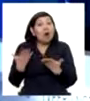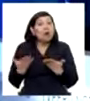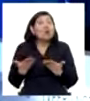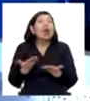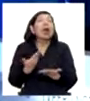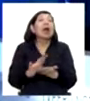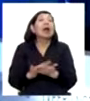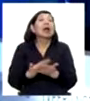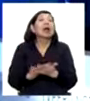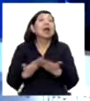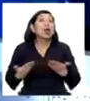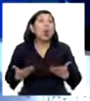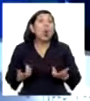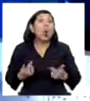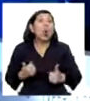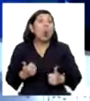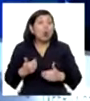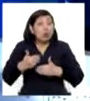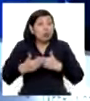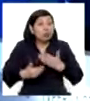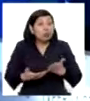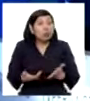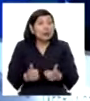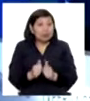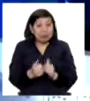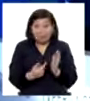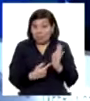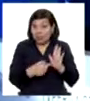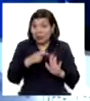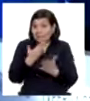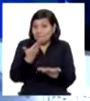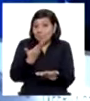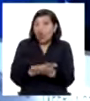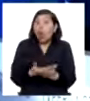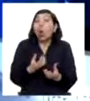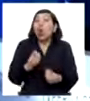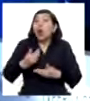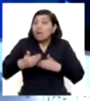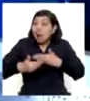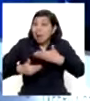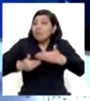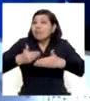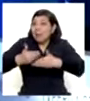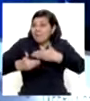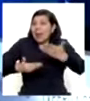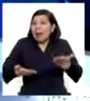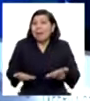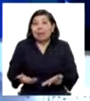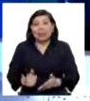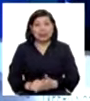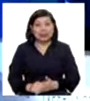¿no? ¿Qué cosa, cuál ha sido tu avance con relación? Has presentado esa propuesta, pero ¿cómo ha ido